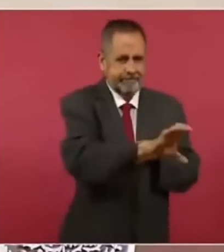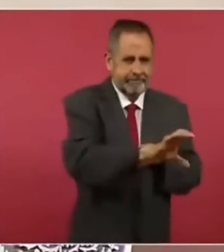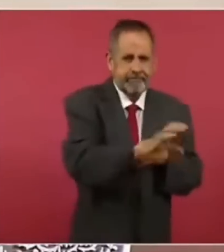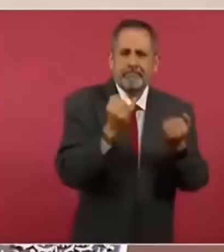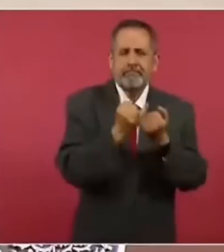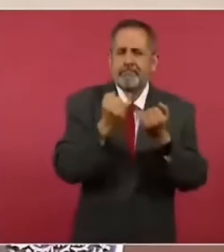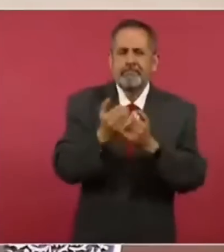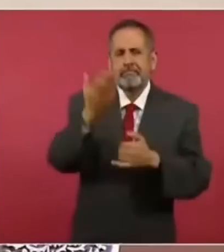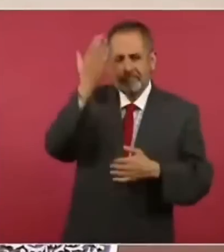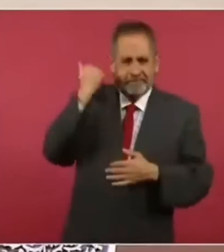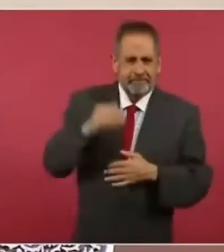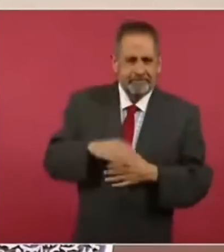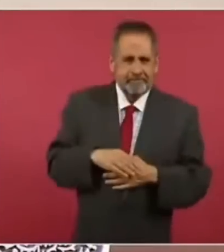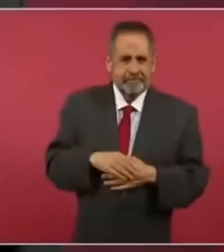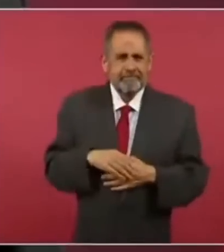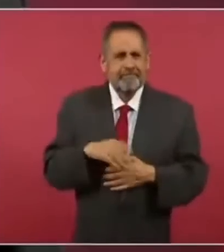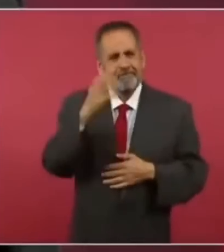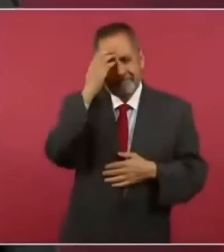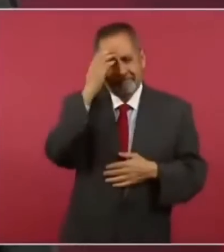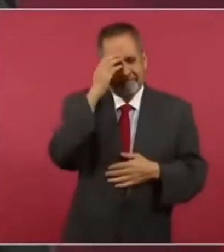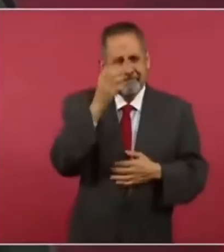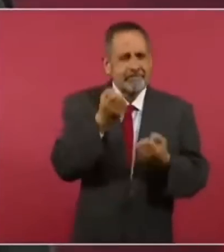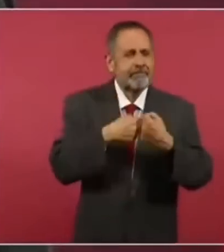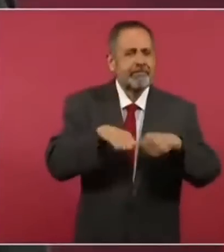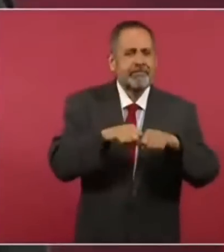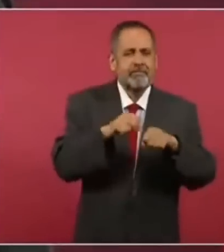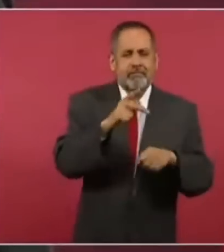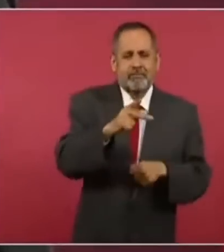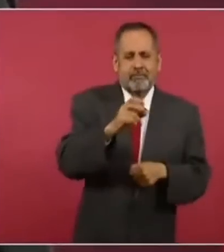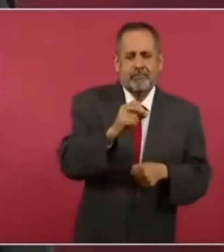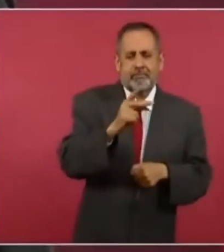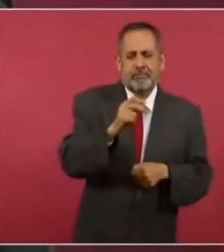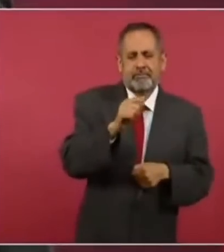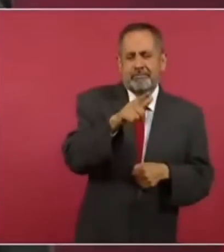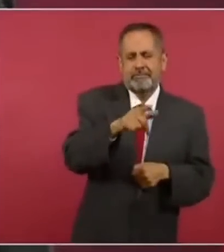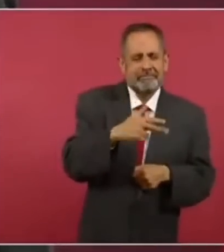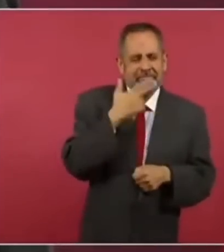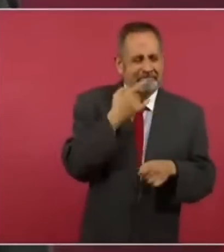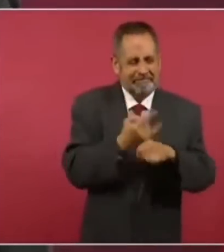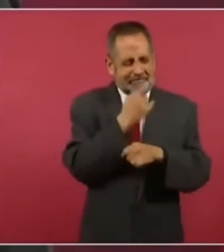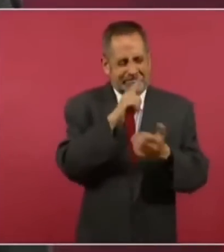como era antes el llamado Seguro Popular, que ni era seguro ni era popular.